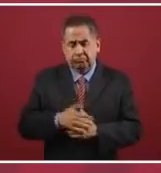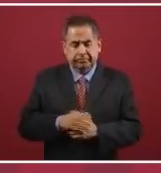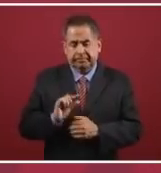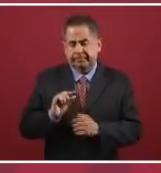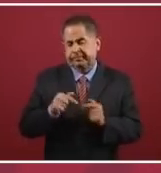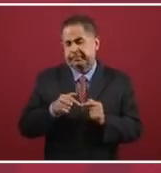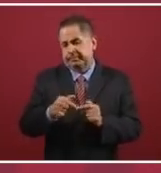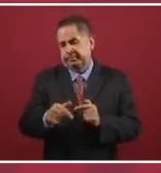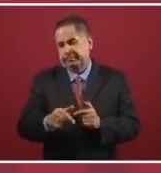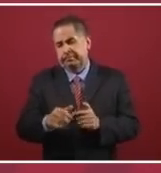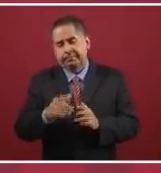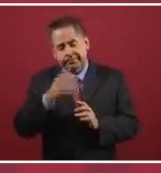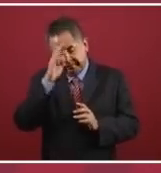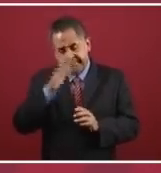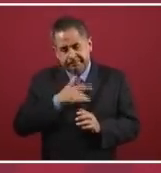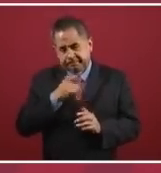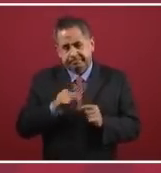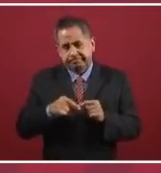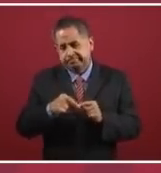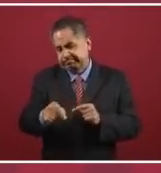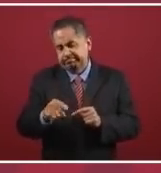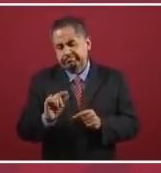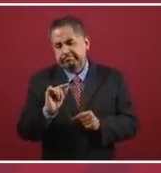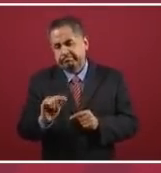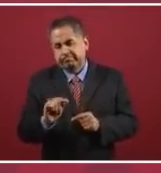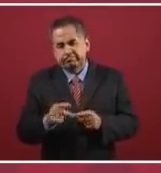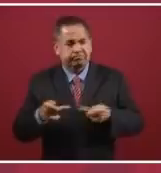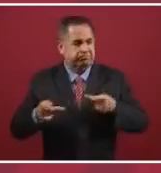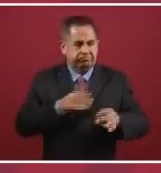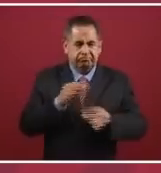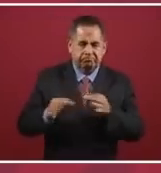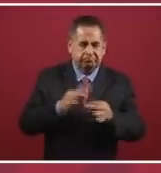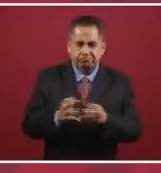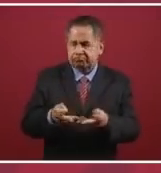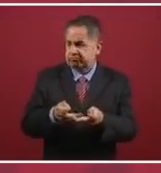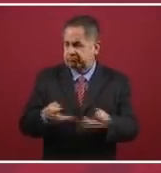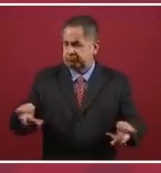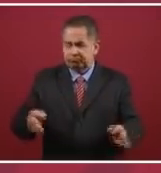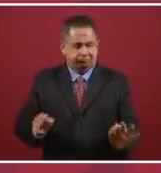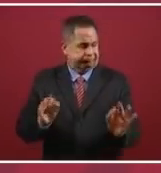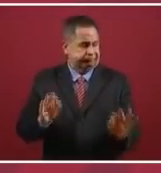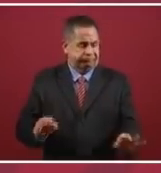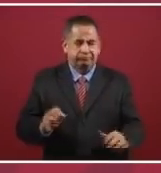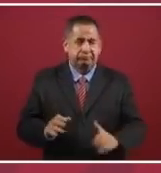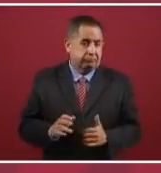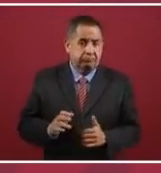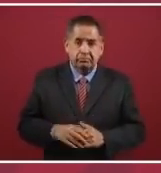poco tiempo se tiene ya la preparación del terreno.